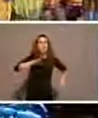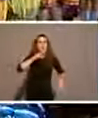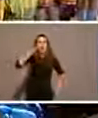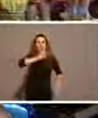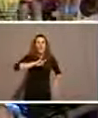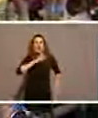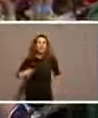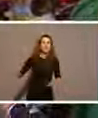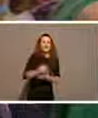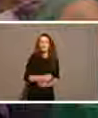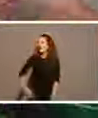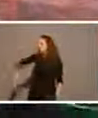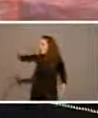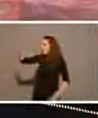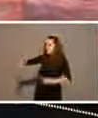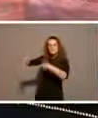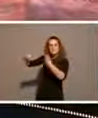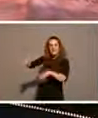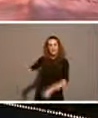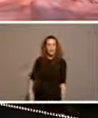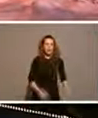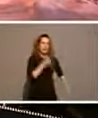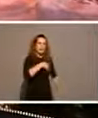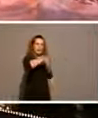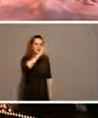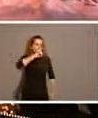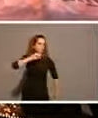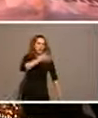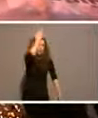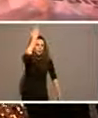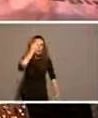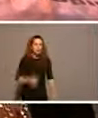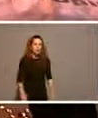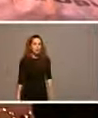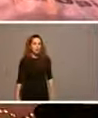somos todos. ¡Cállate ya, pesado! ¡Cállate ya, fanática!